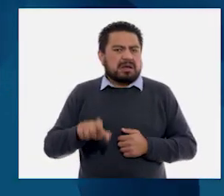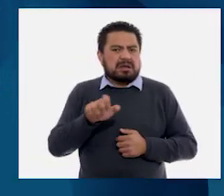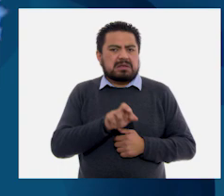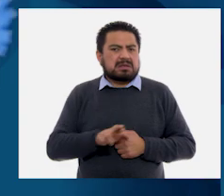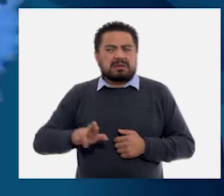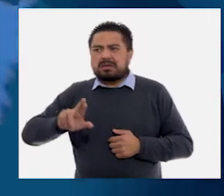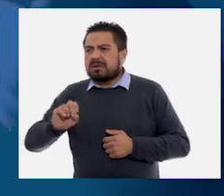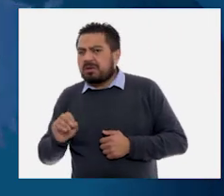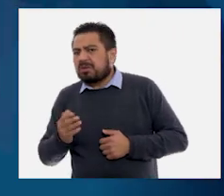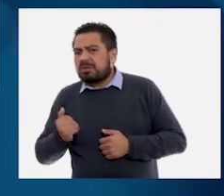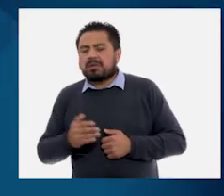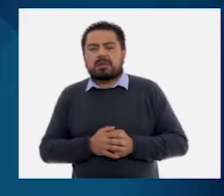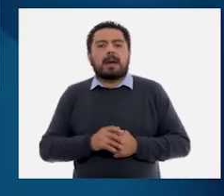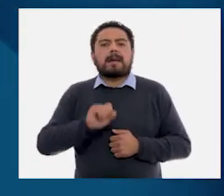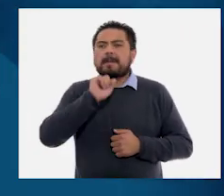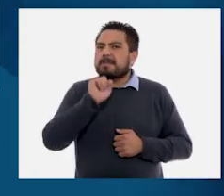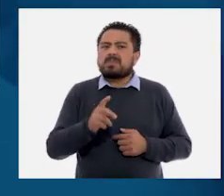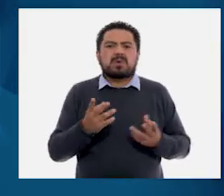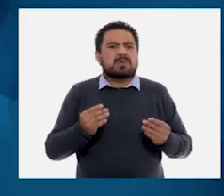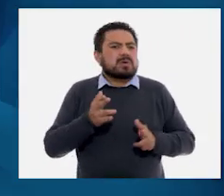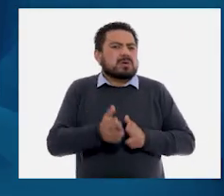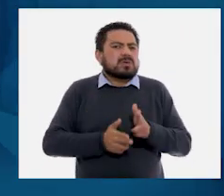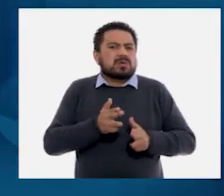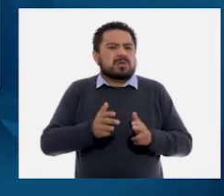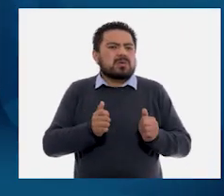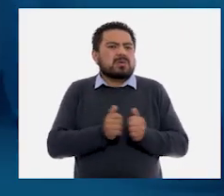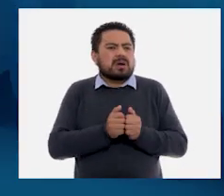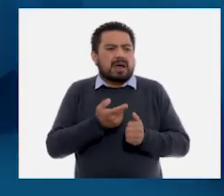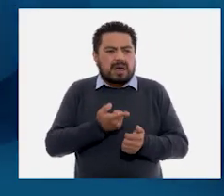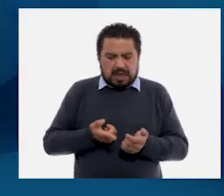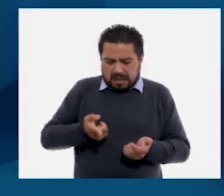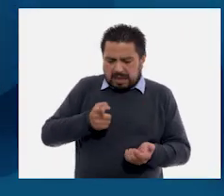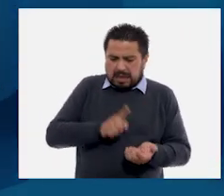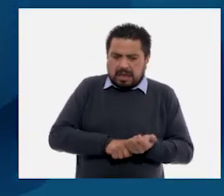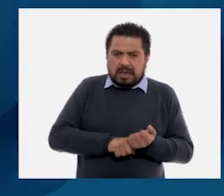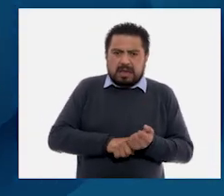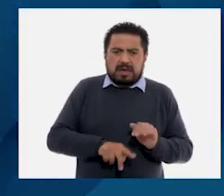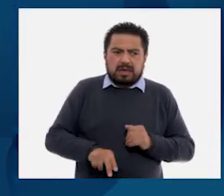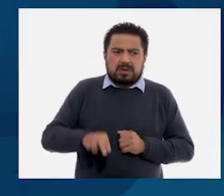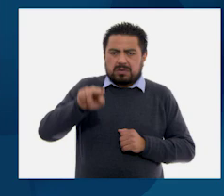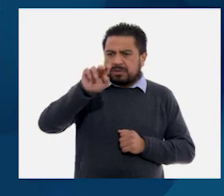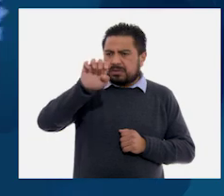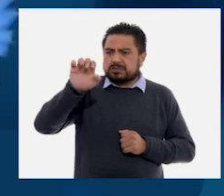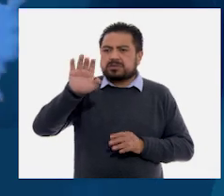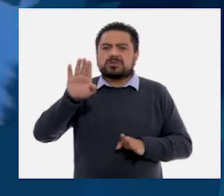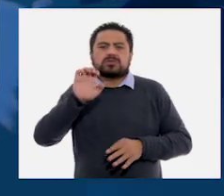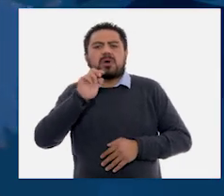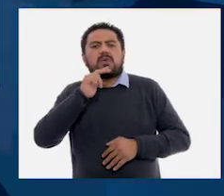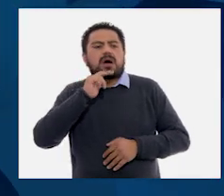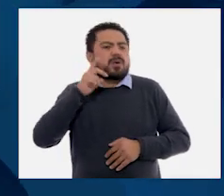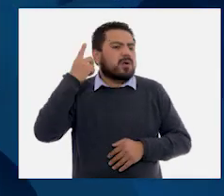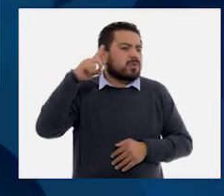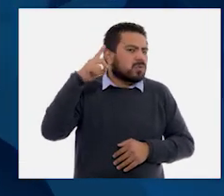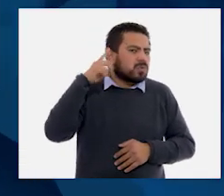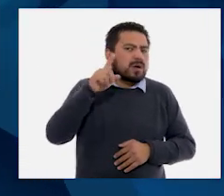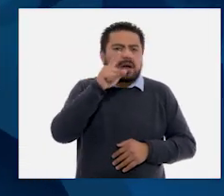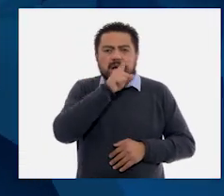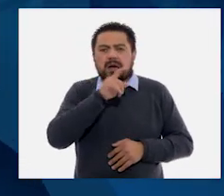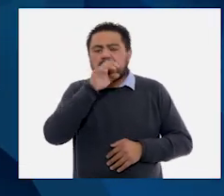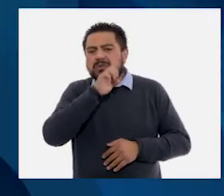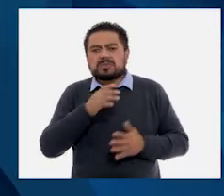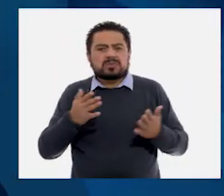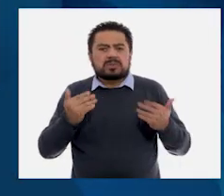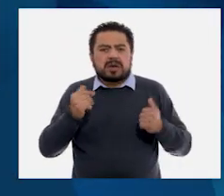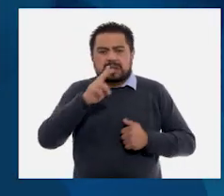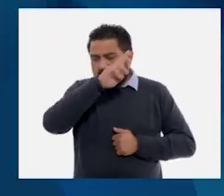Roo. Y tampoco había muchas vías férreas en la parte interna del oeste de la República, como Chihuahua, Durango, Aguascalientes